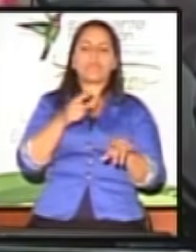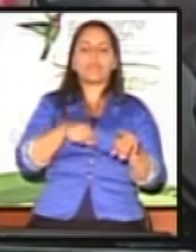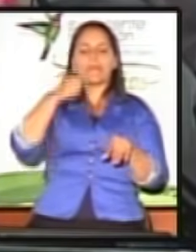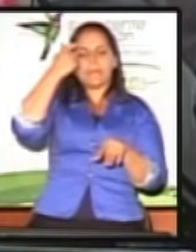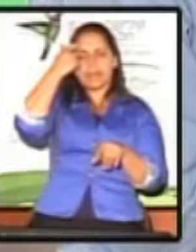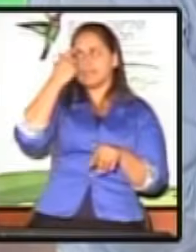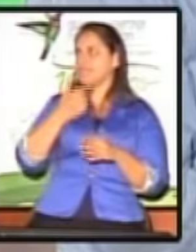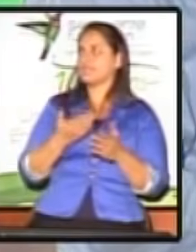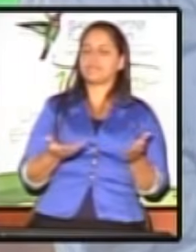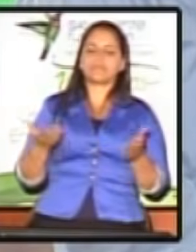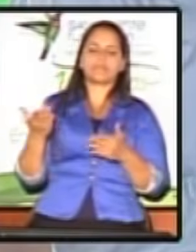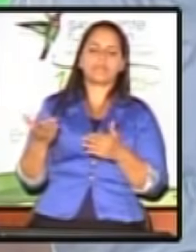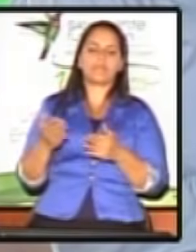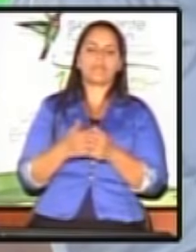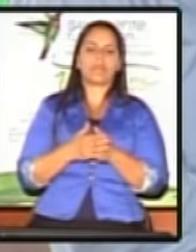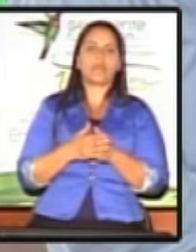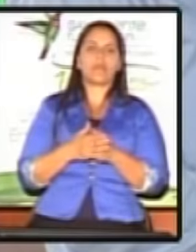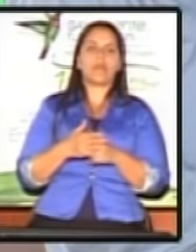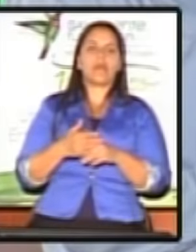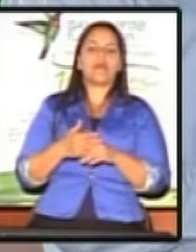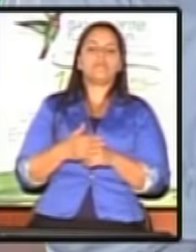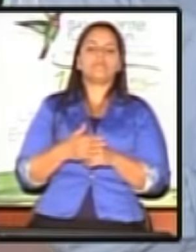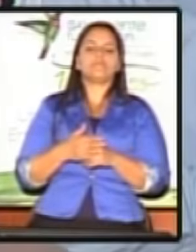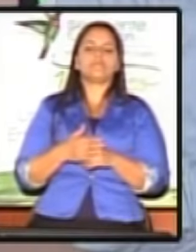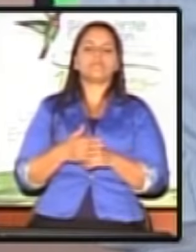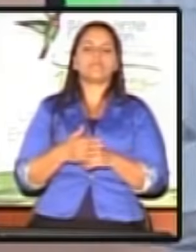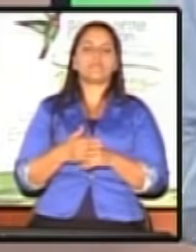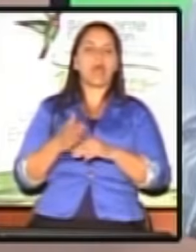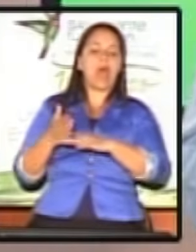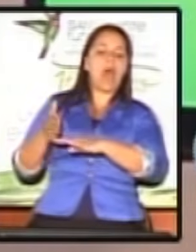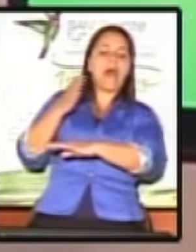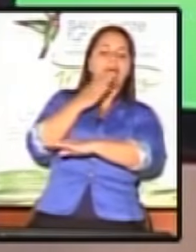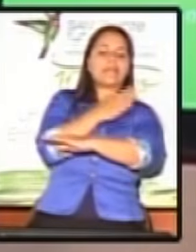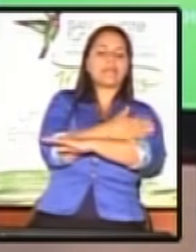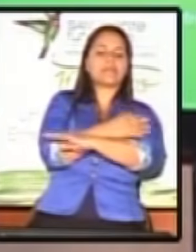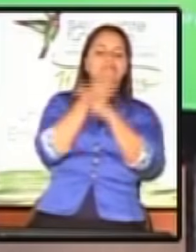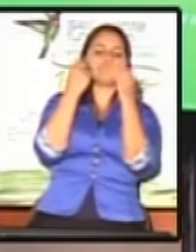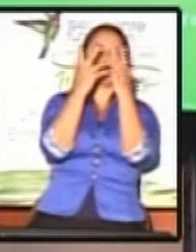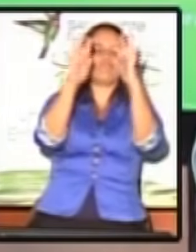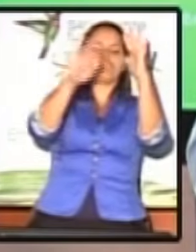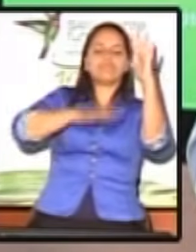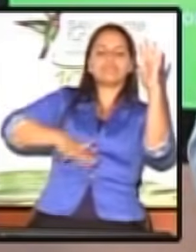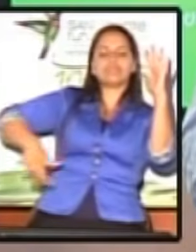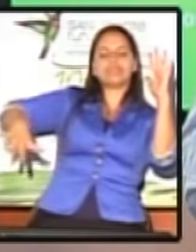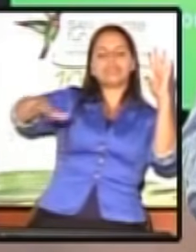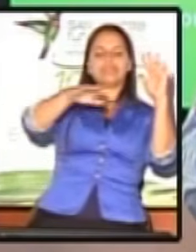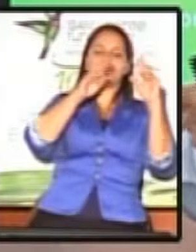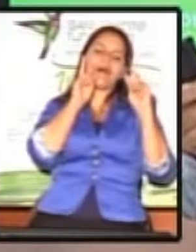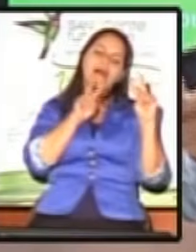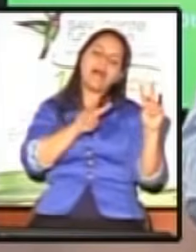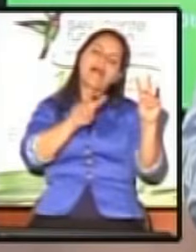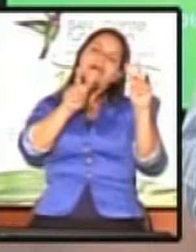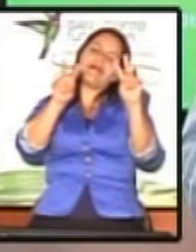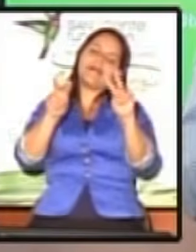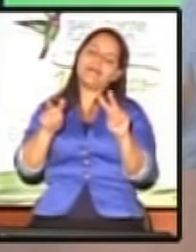esto: antes cuidaba los campos, ahora cuido la cama. Me lo dijo también un paciente y es: de la noche a la mañana